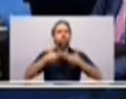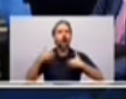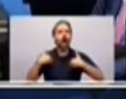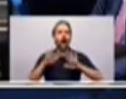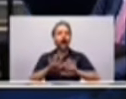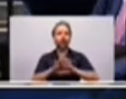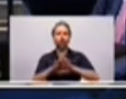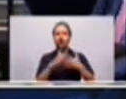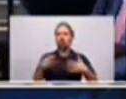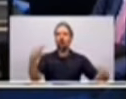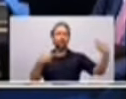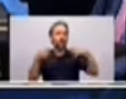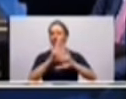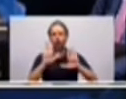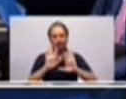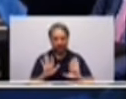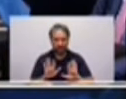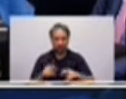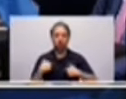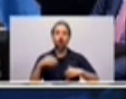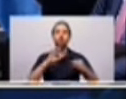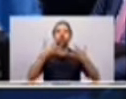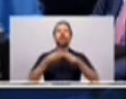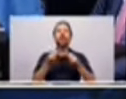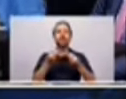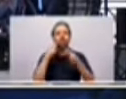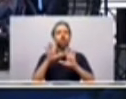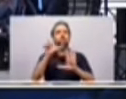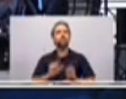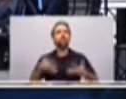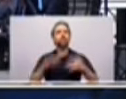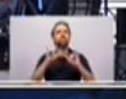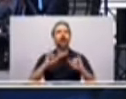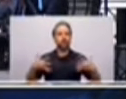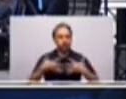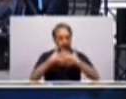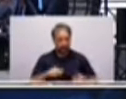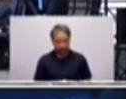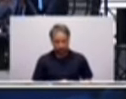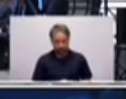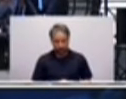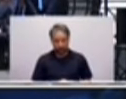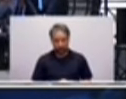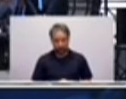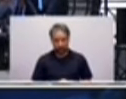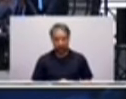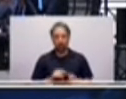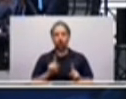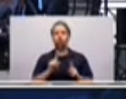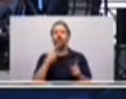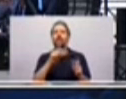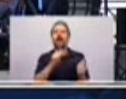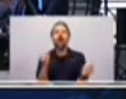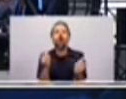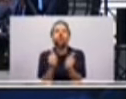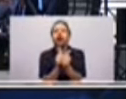que lo votaron. Claro. Y en segundo lugar, que esa opinión no es lineal, ni mucho menos, y que